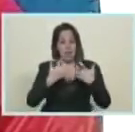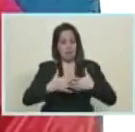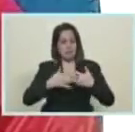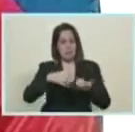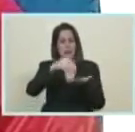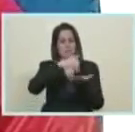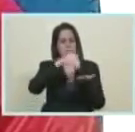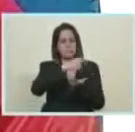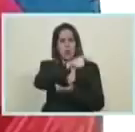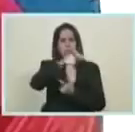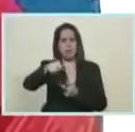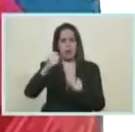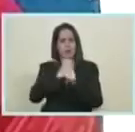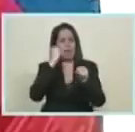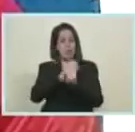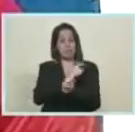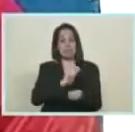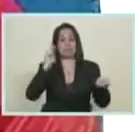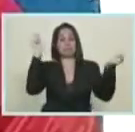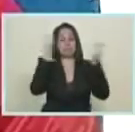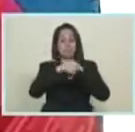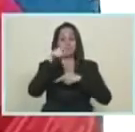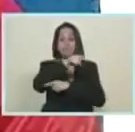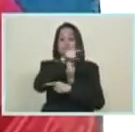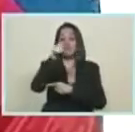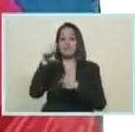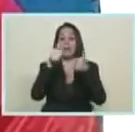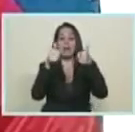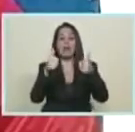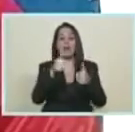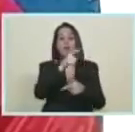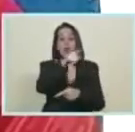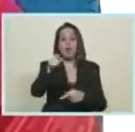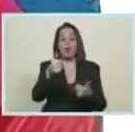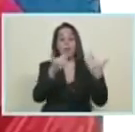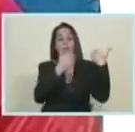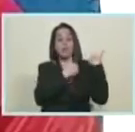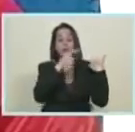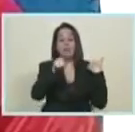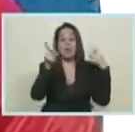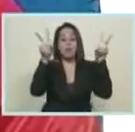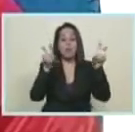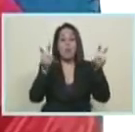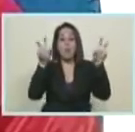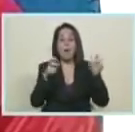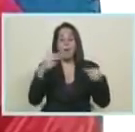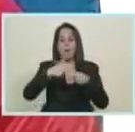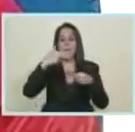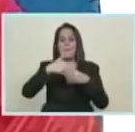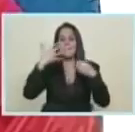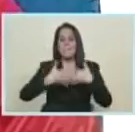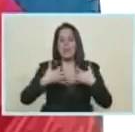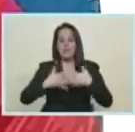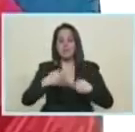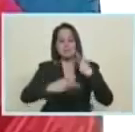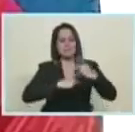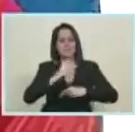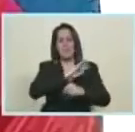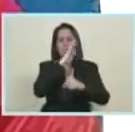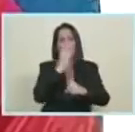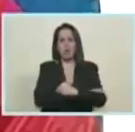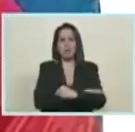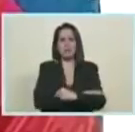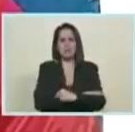refundación maravillosa, para una nueva PDVSA, potencia muy productiva,